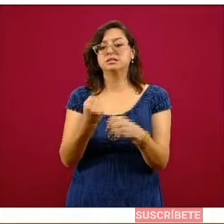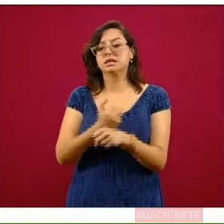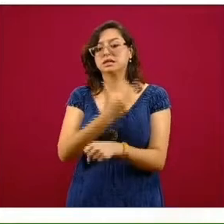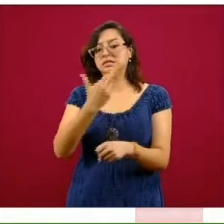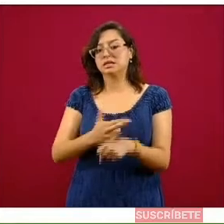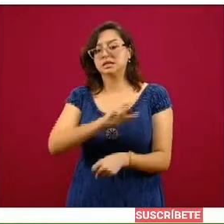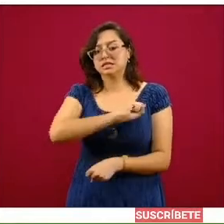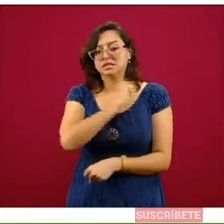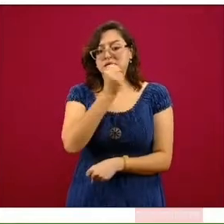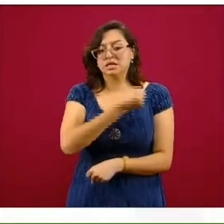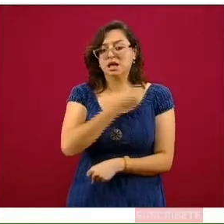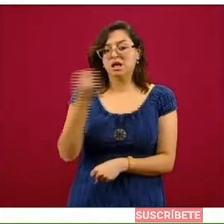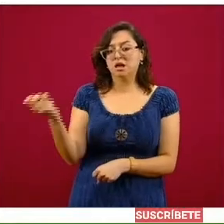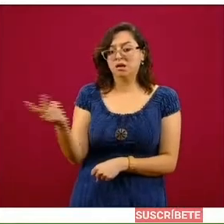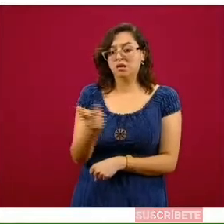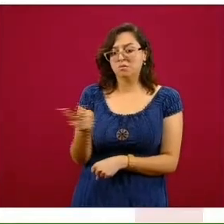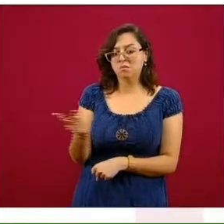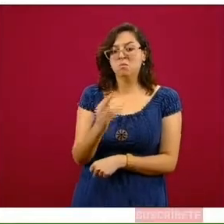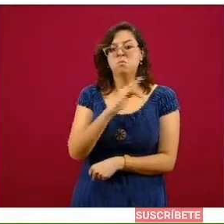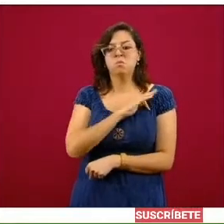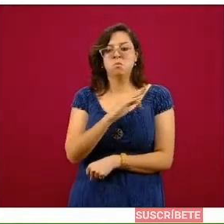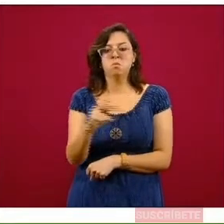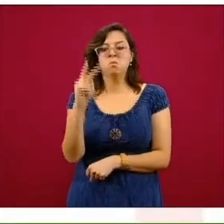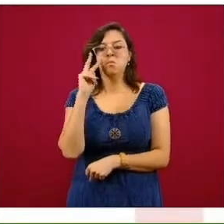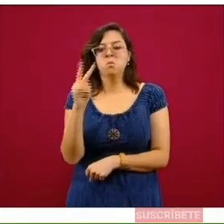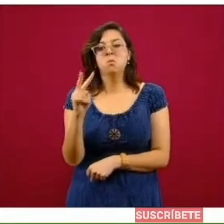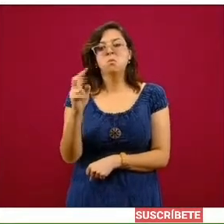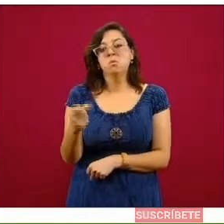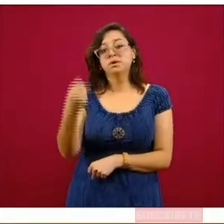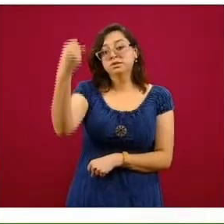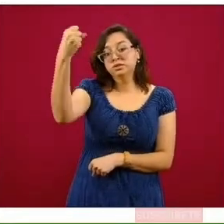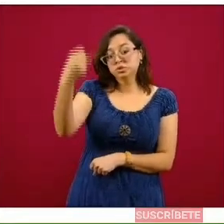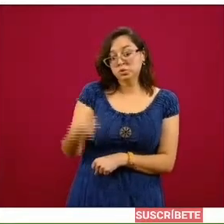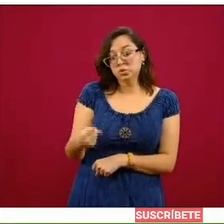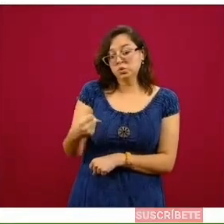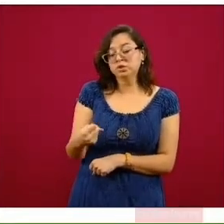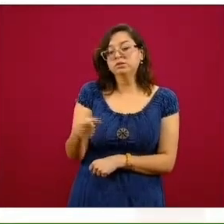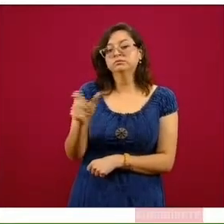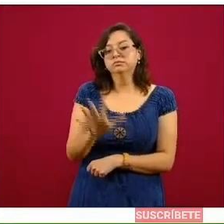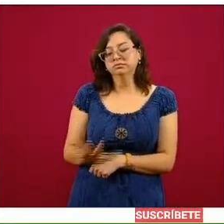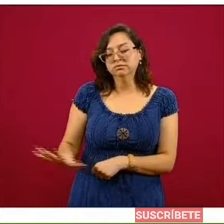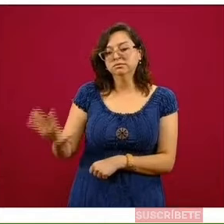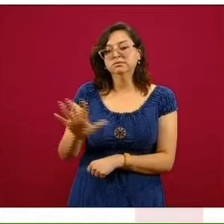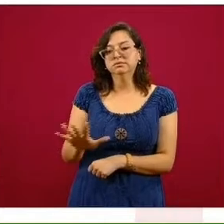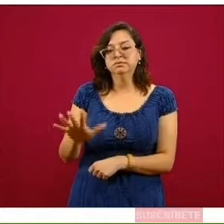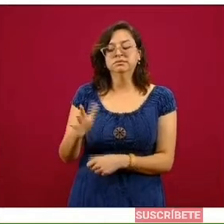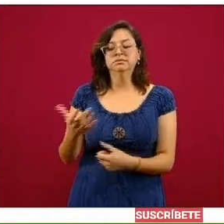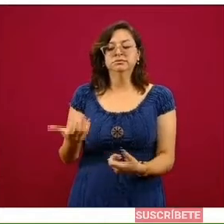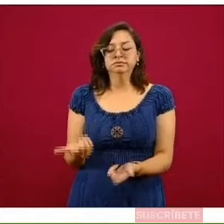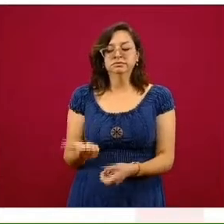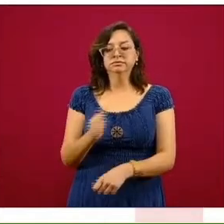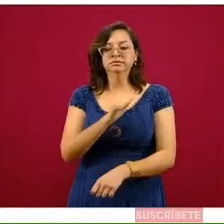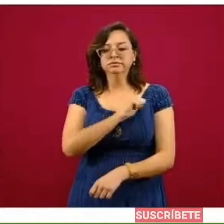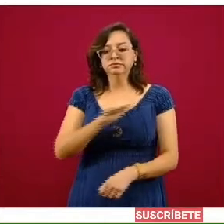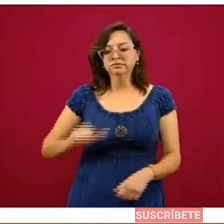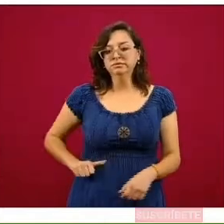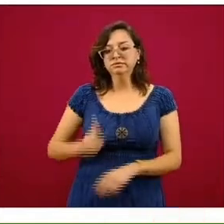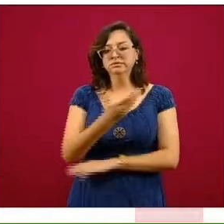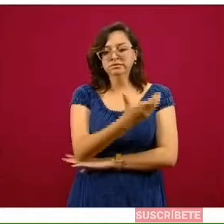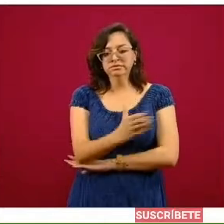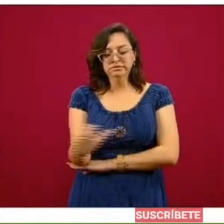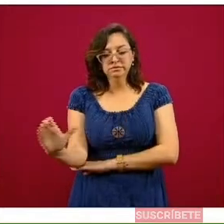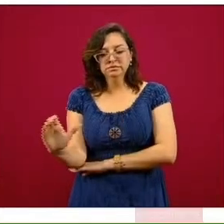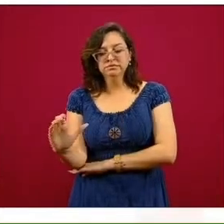ciudad, lo han señalado, vemos la zona sur del estado y en particular las alcaldías que son